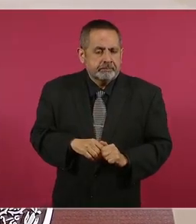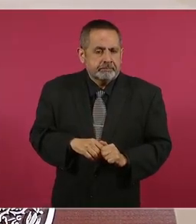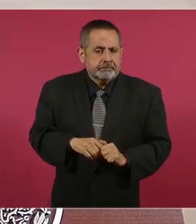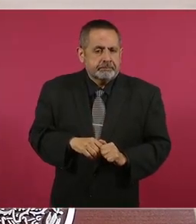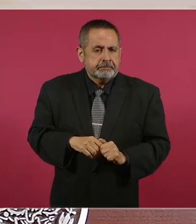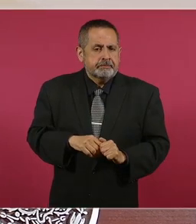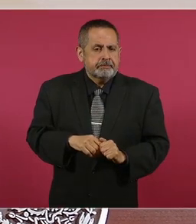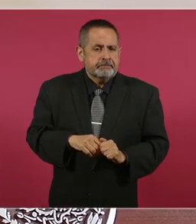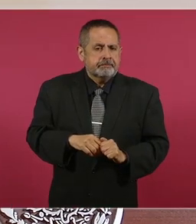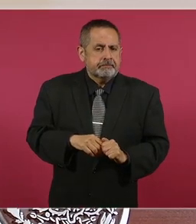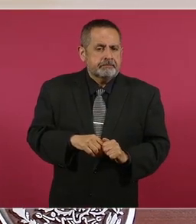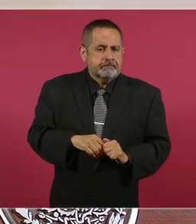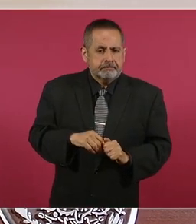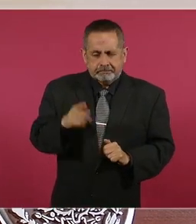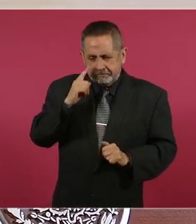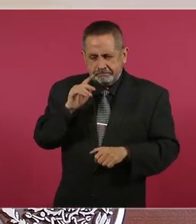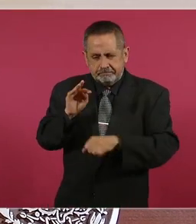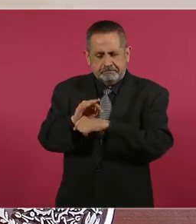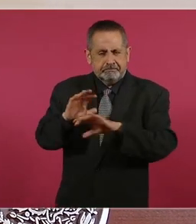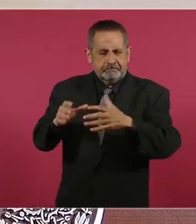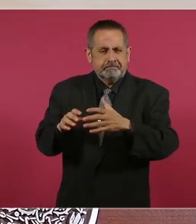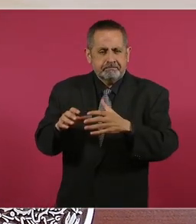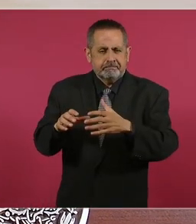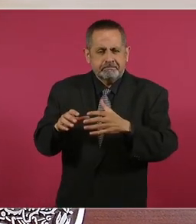pues de protección civil.